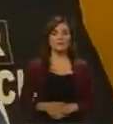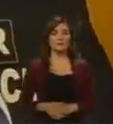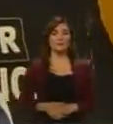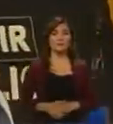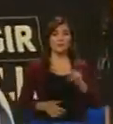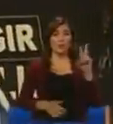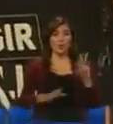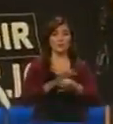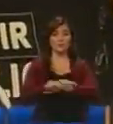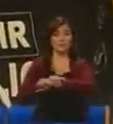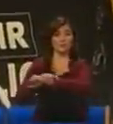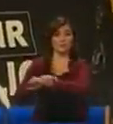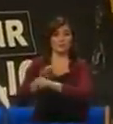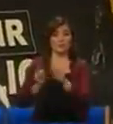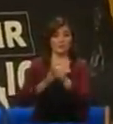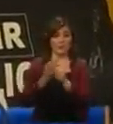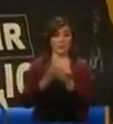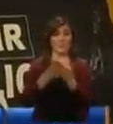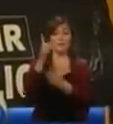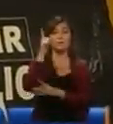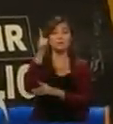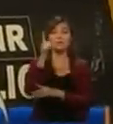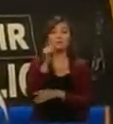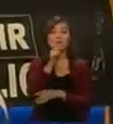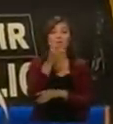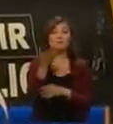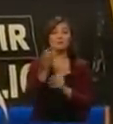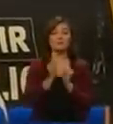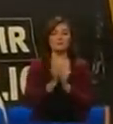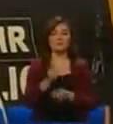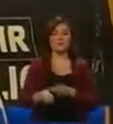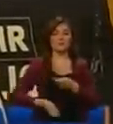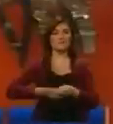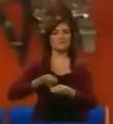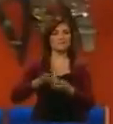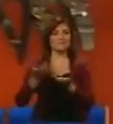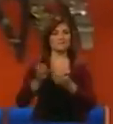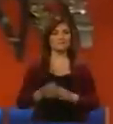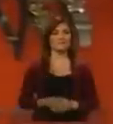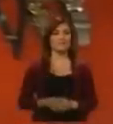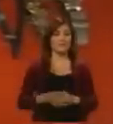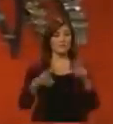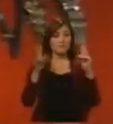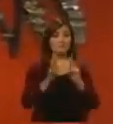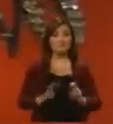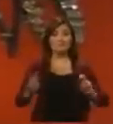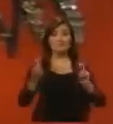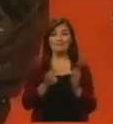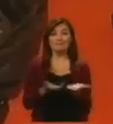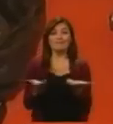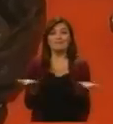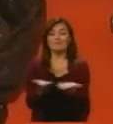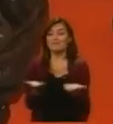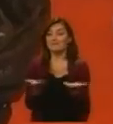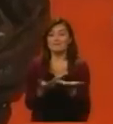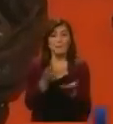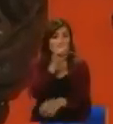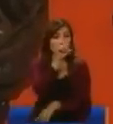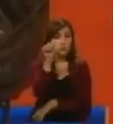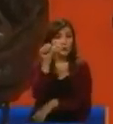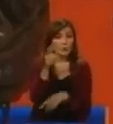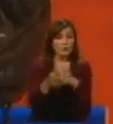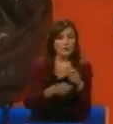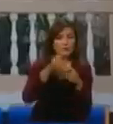Hay dos detenidos, el principal, el líder, y un vendedor de él. Se está investigando de dónde traía la droga que era